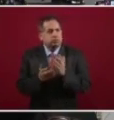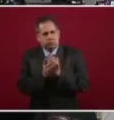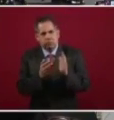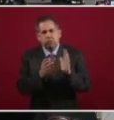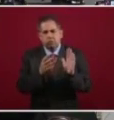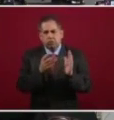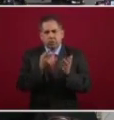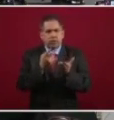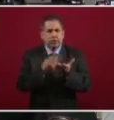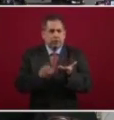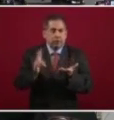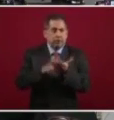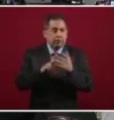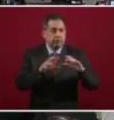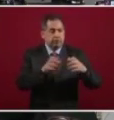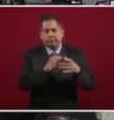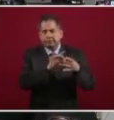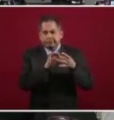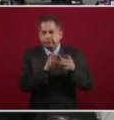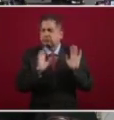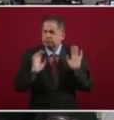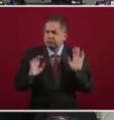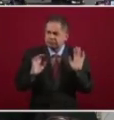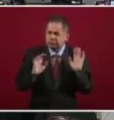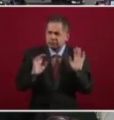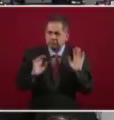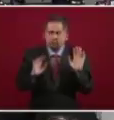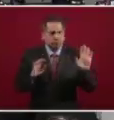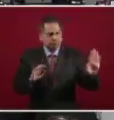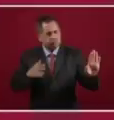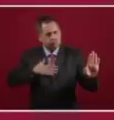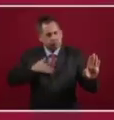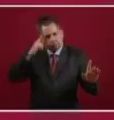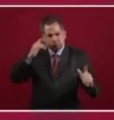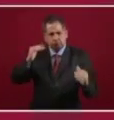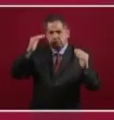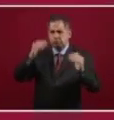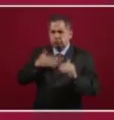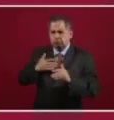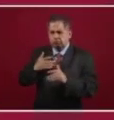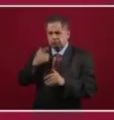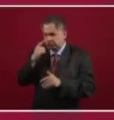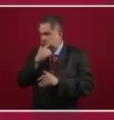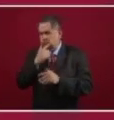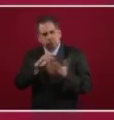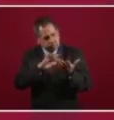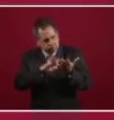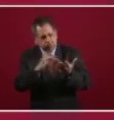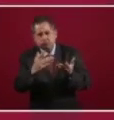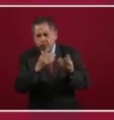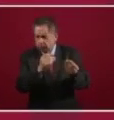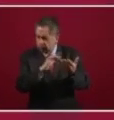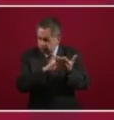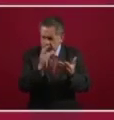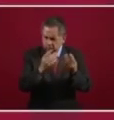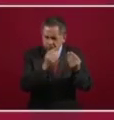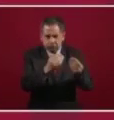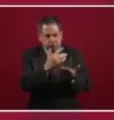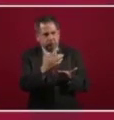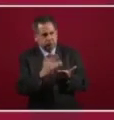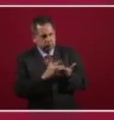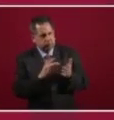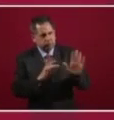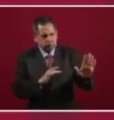independiente y haciendo valer nuestra soberanía. Le agradecemos mucho, mucho